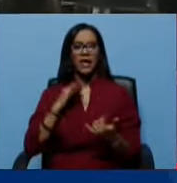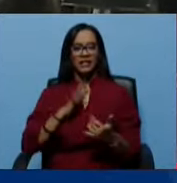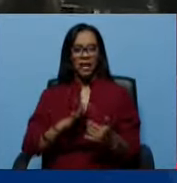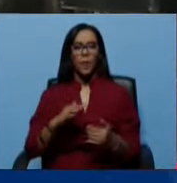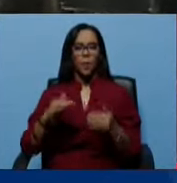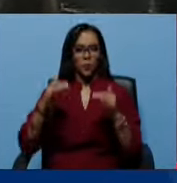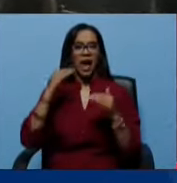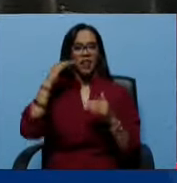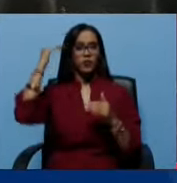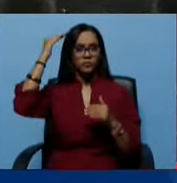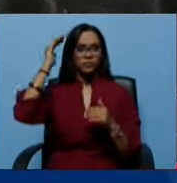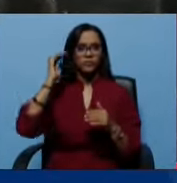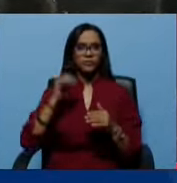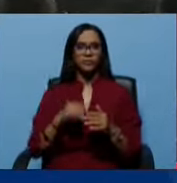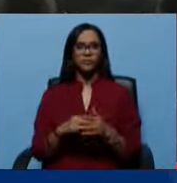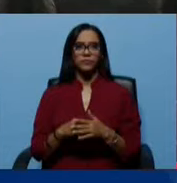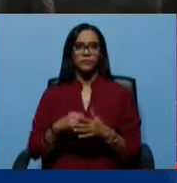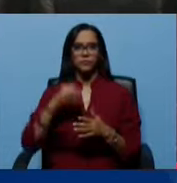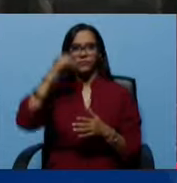grandes.